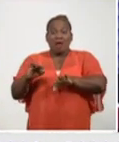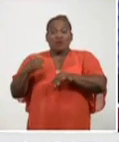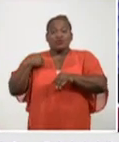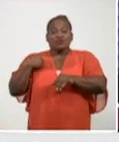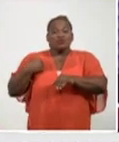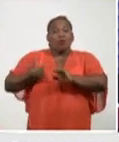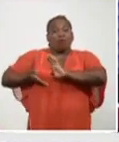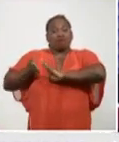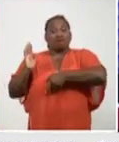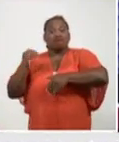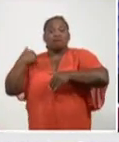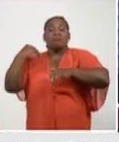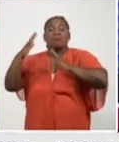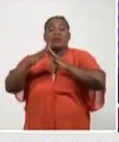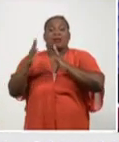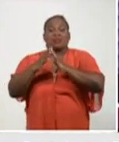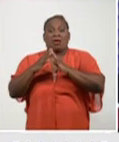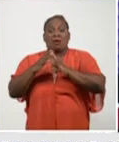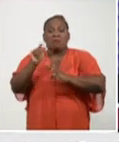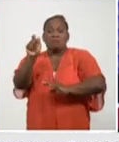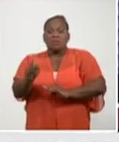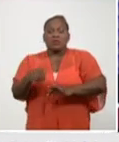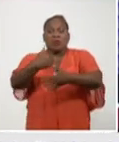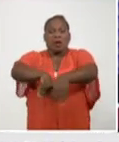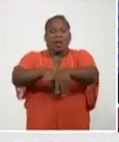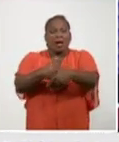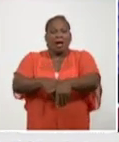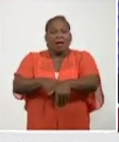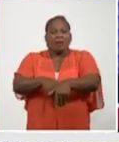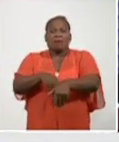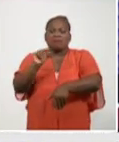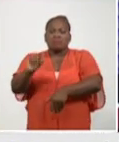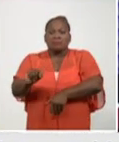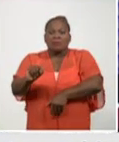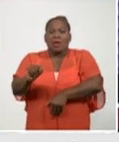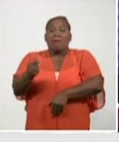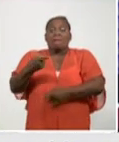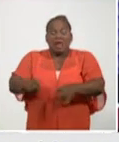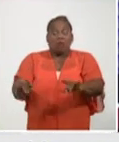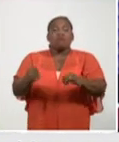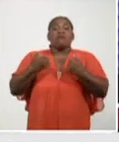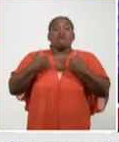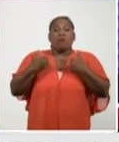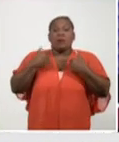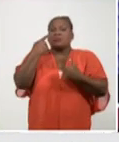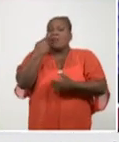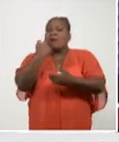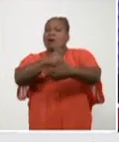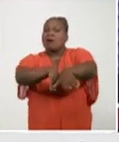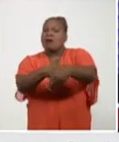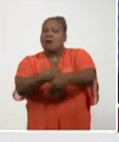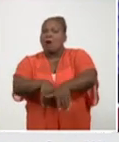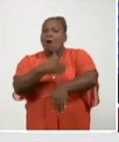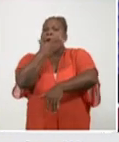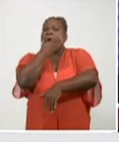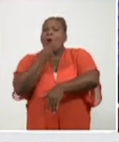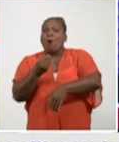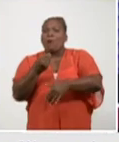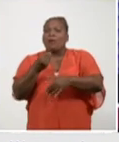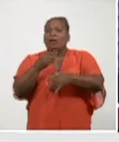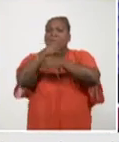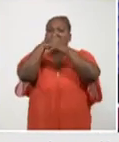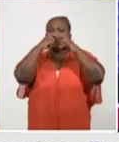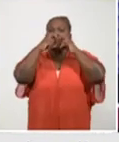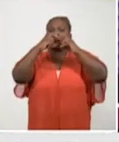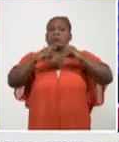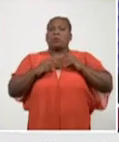ninguna, que se siguen viendo niños sin nasobuco, jóvenes sin nasobuco en las calles,